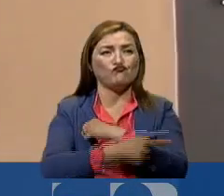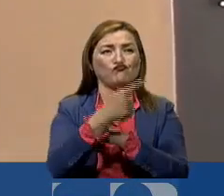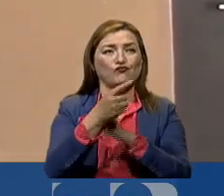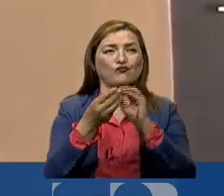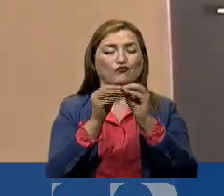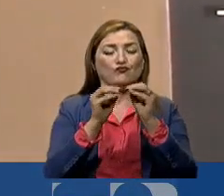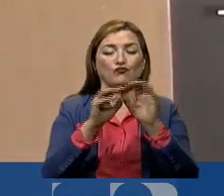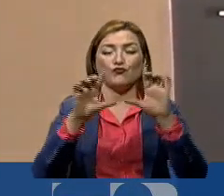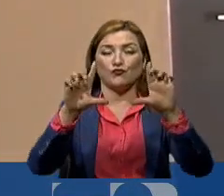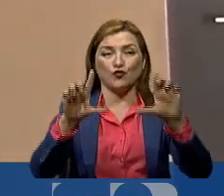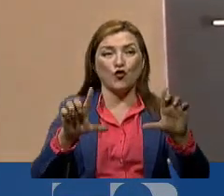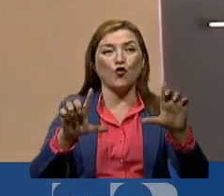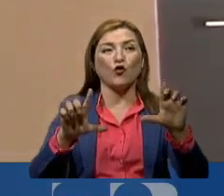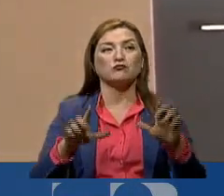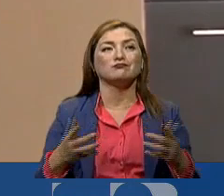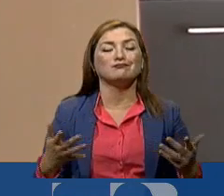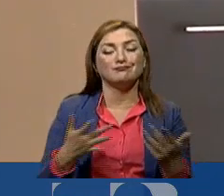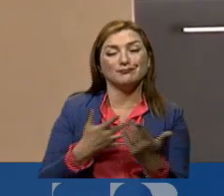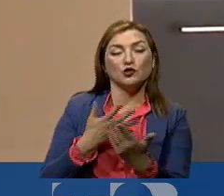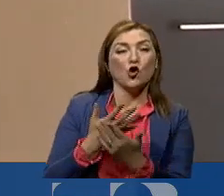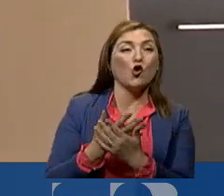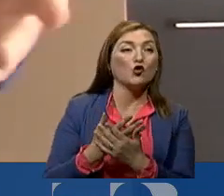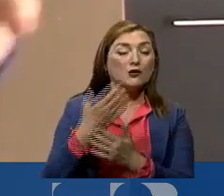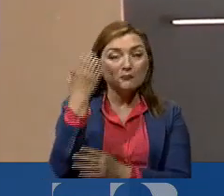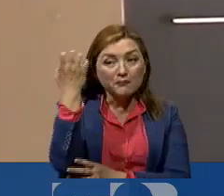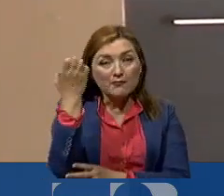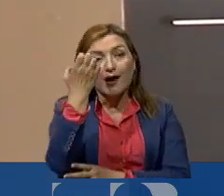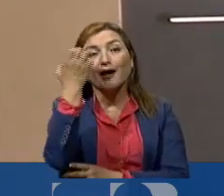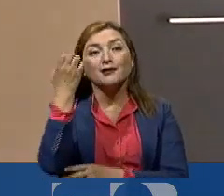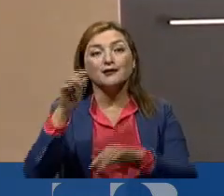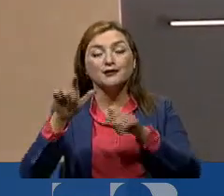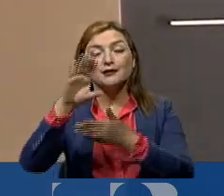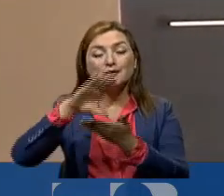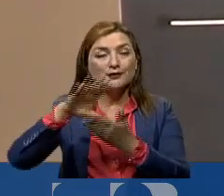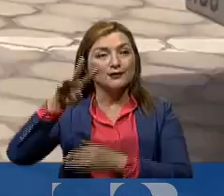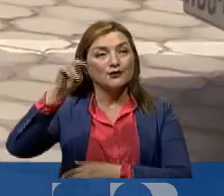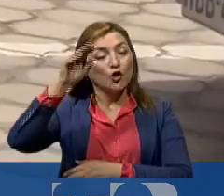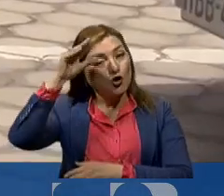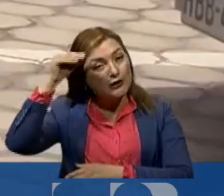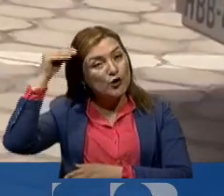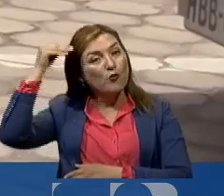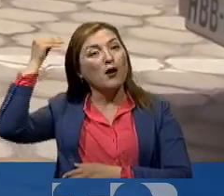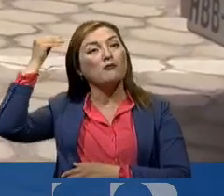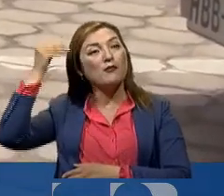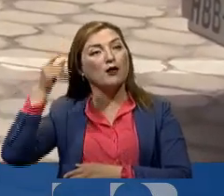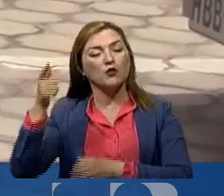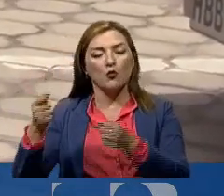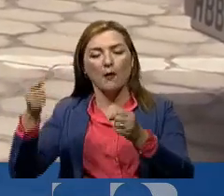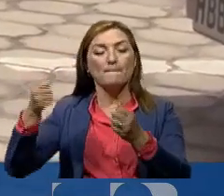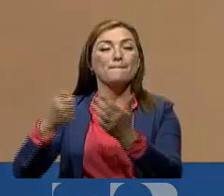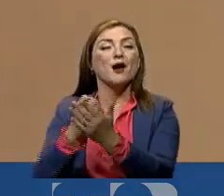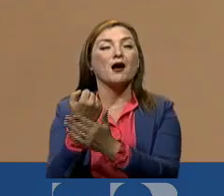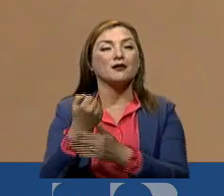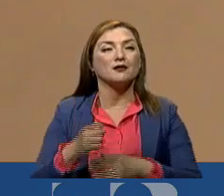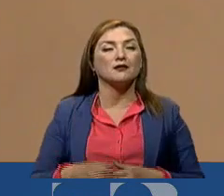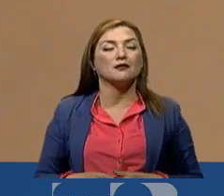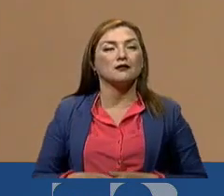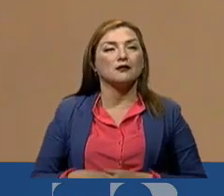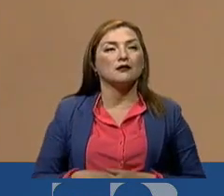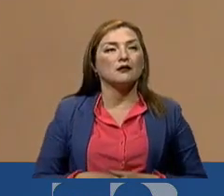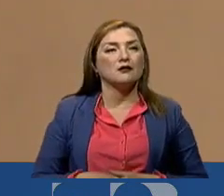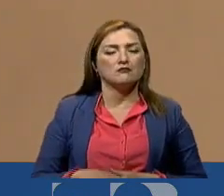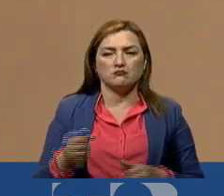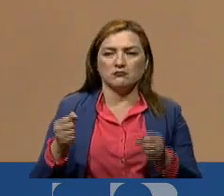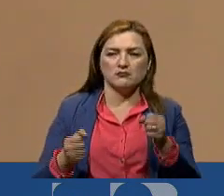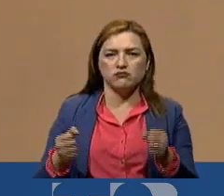de placa. Los agentes habrían acudido al llamado de una emergencia en el centro norte de la ciudad por un siniestro automovilístico. El mal uso